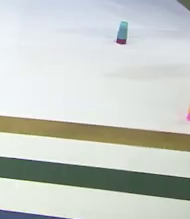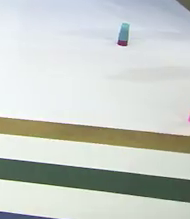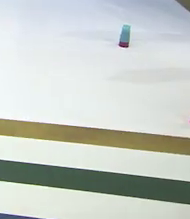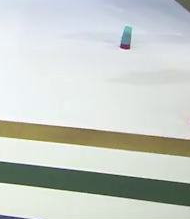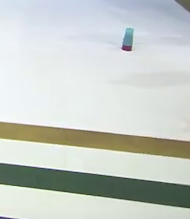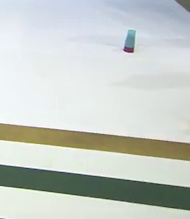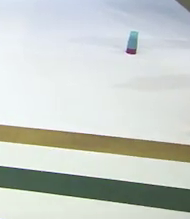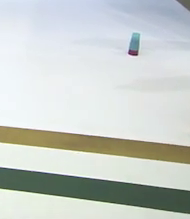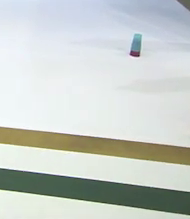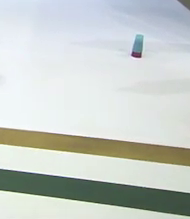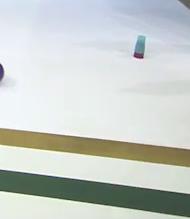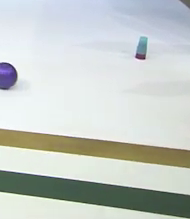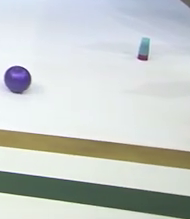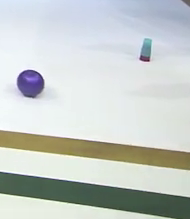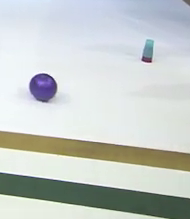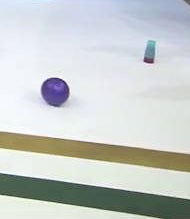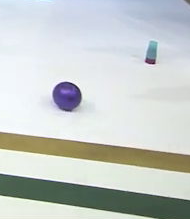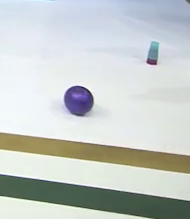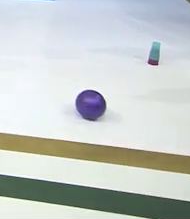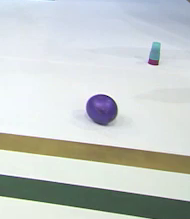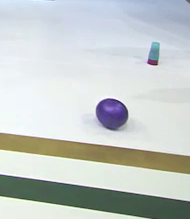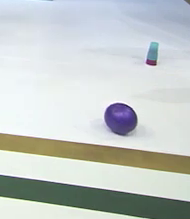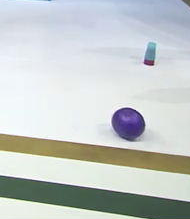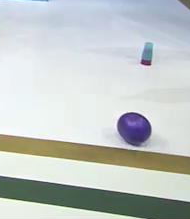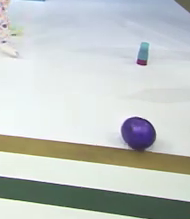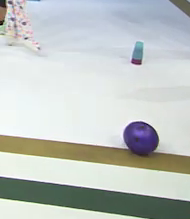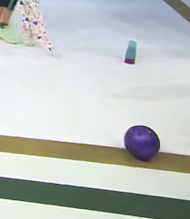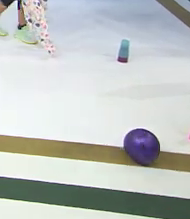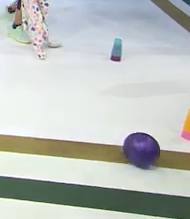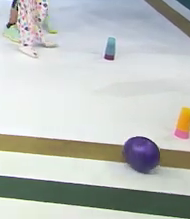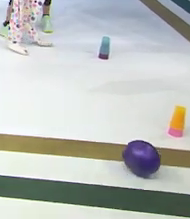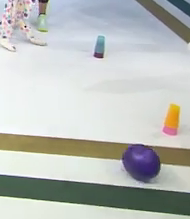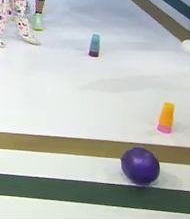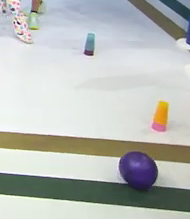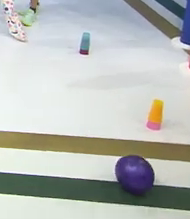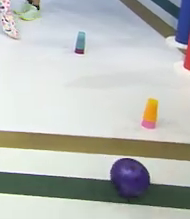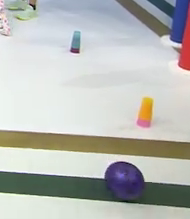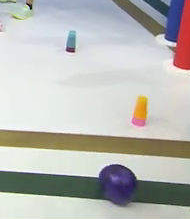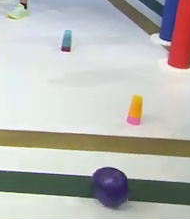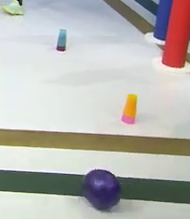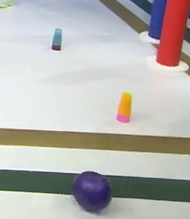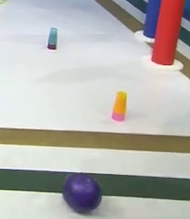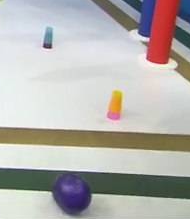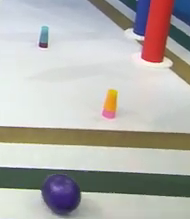si ponemos un zig zag con los vasos va a haber